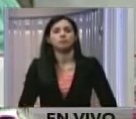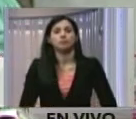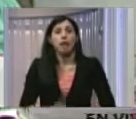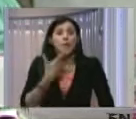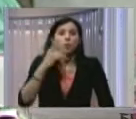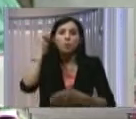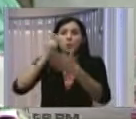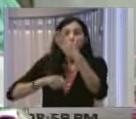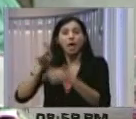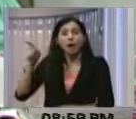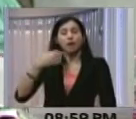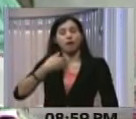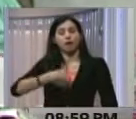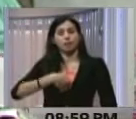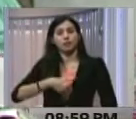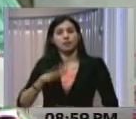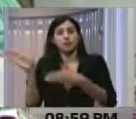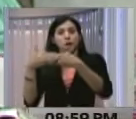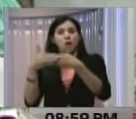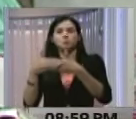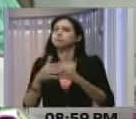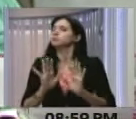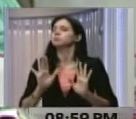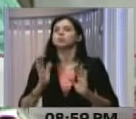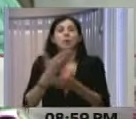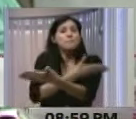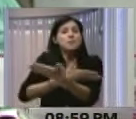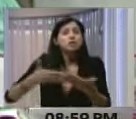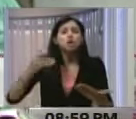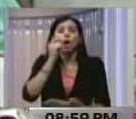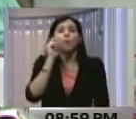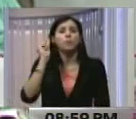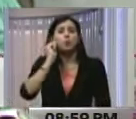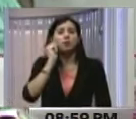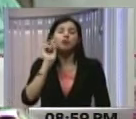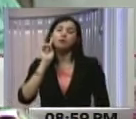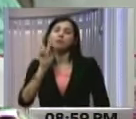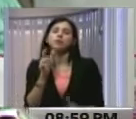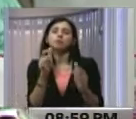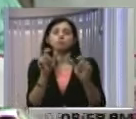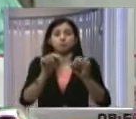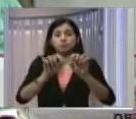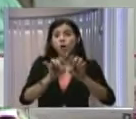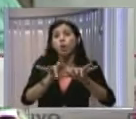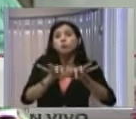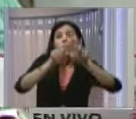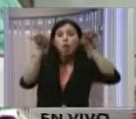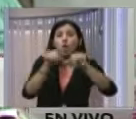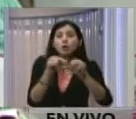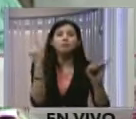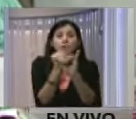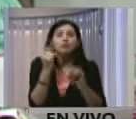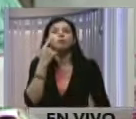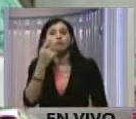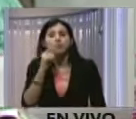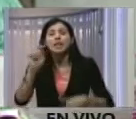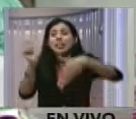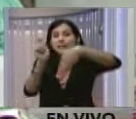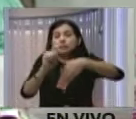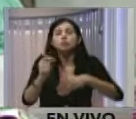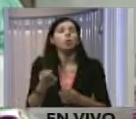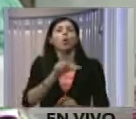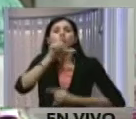prohíben en Argentina, millones de argentinos lo verán por internet, por las redes sociales. E